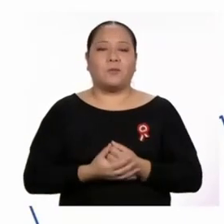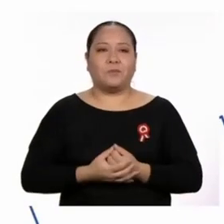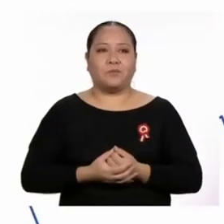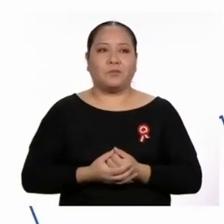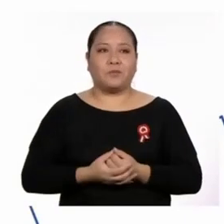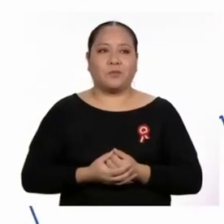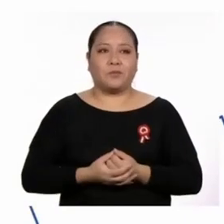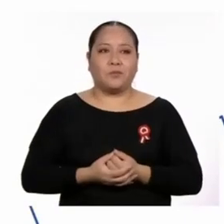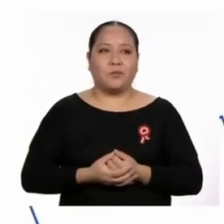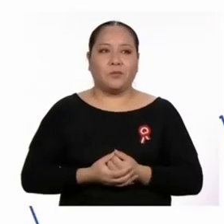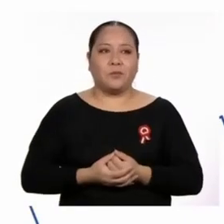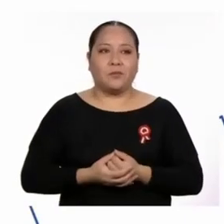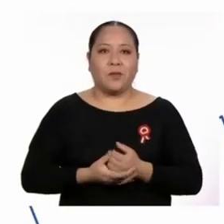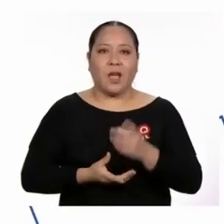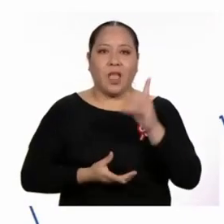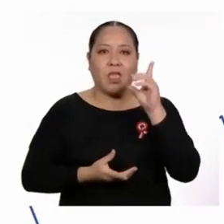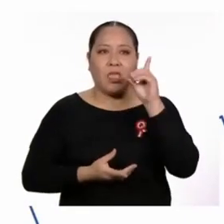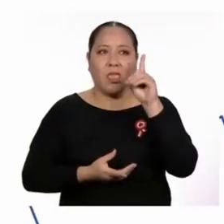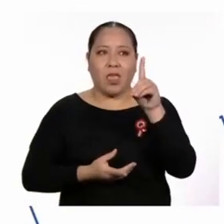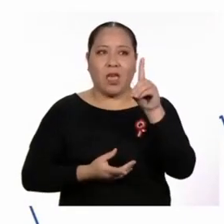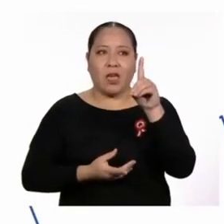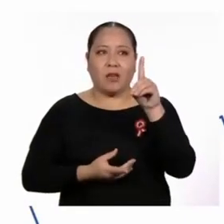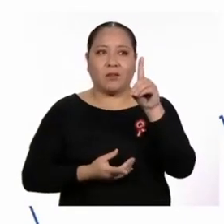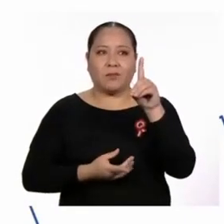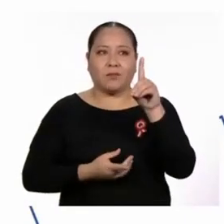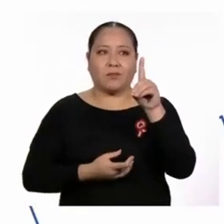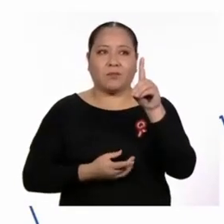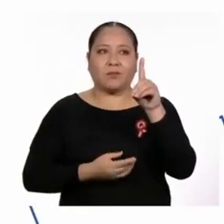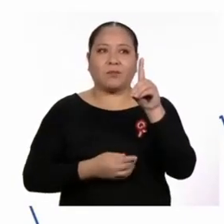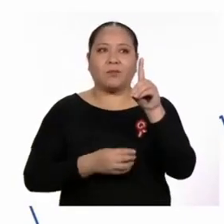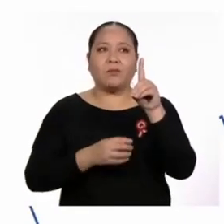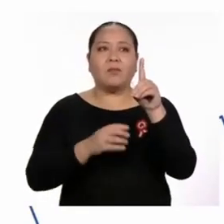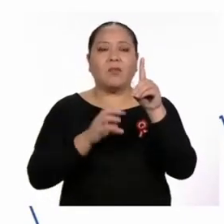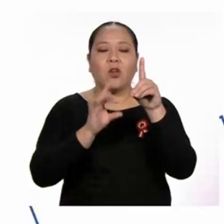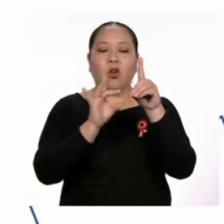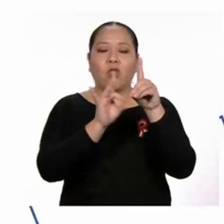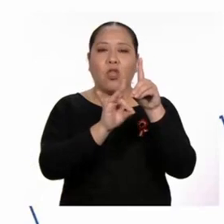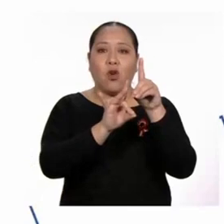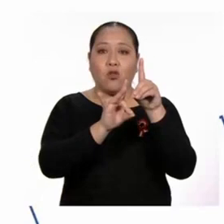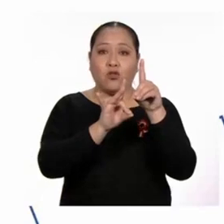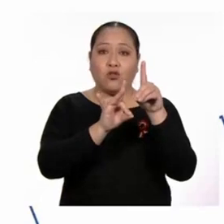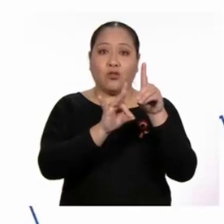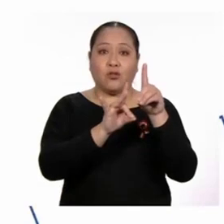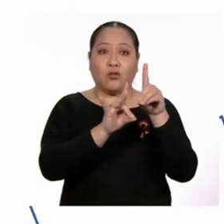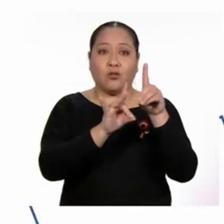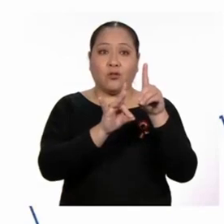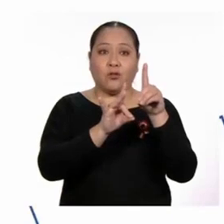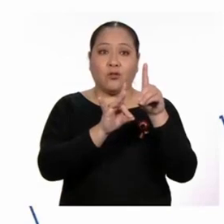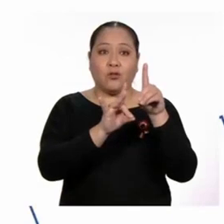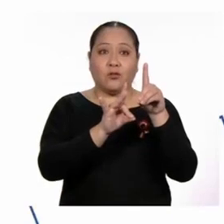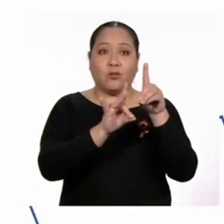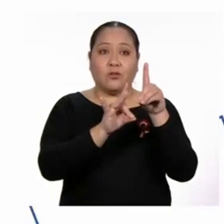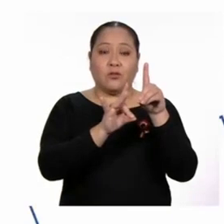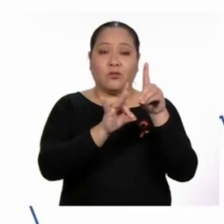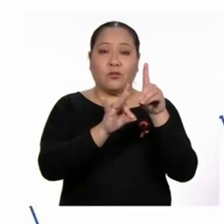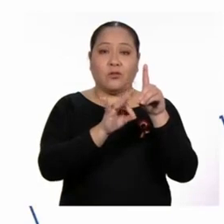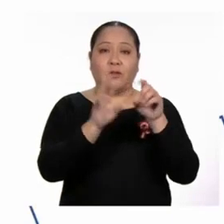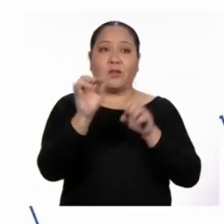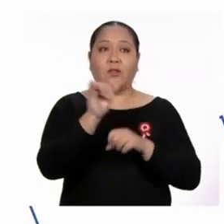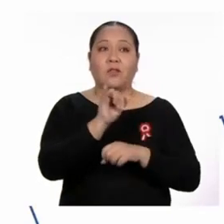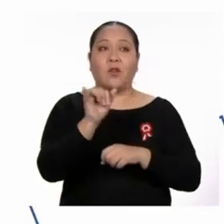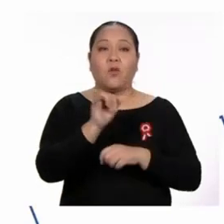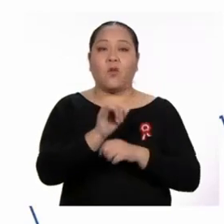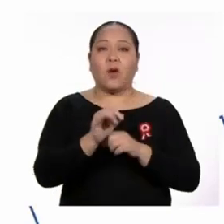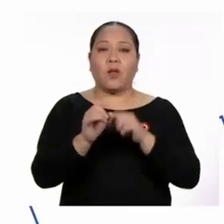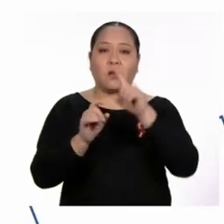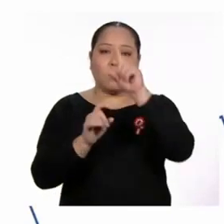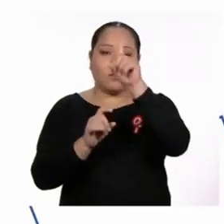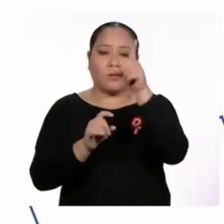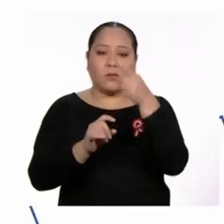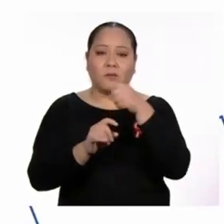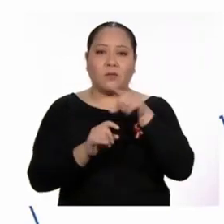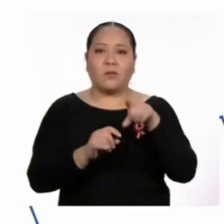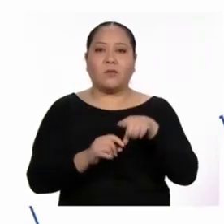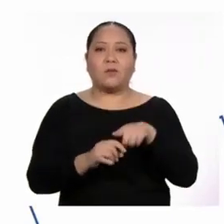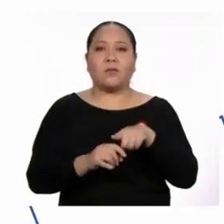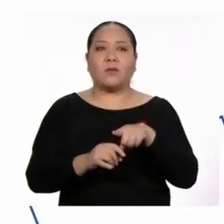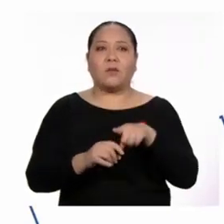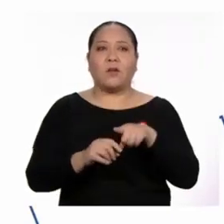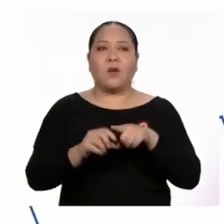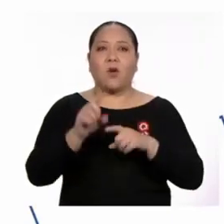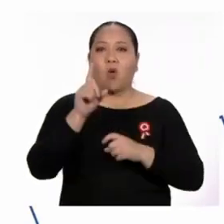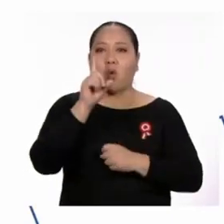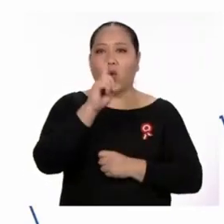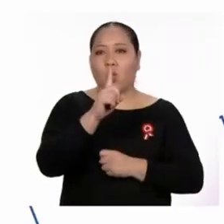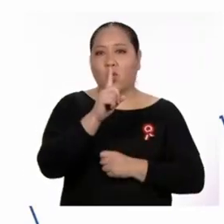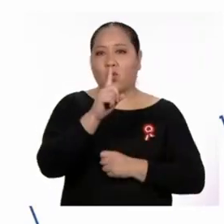manera. D subíndice 8 es igual a, abro llaves,